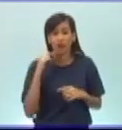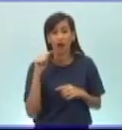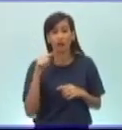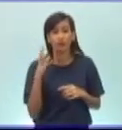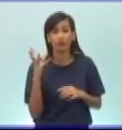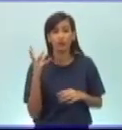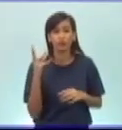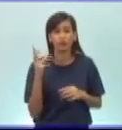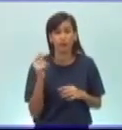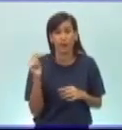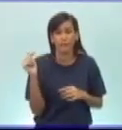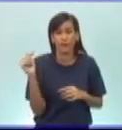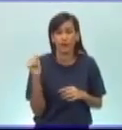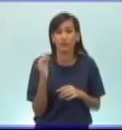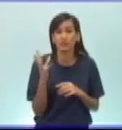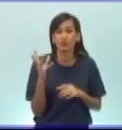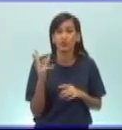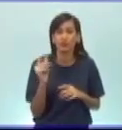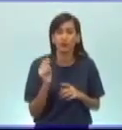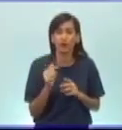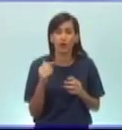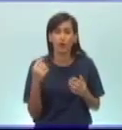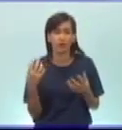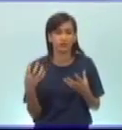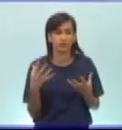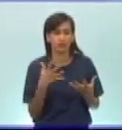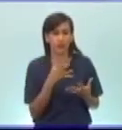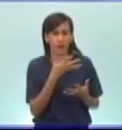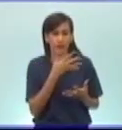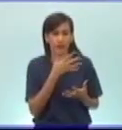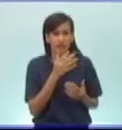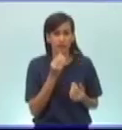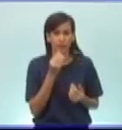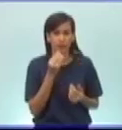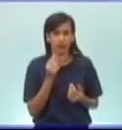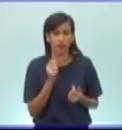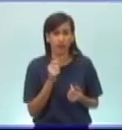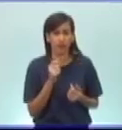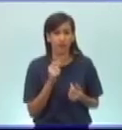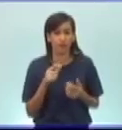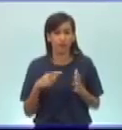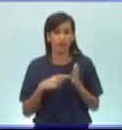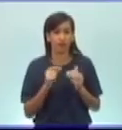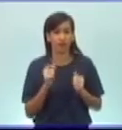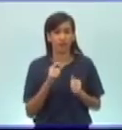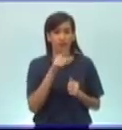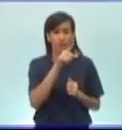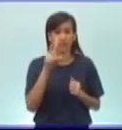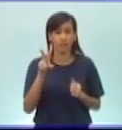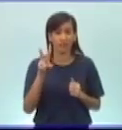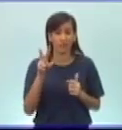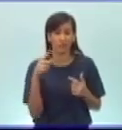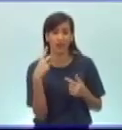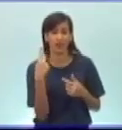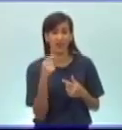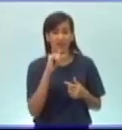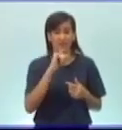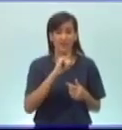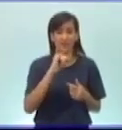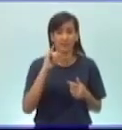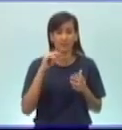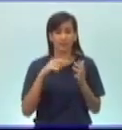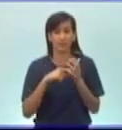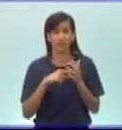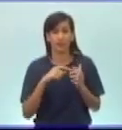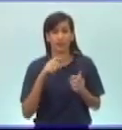común, el menor múltiplo común entre ellos dos, que es el número 12, porque 6 por 2 es igual a 12, y 4 por